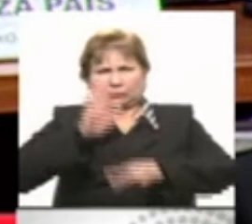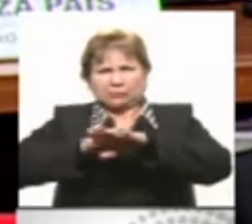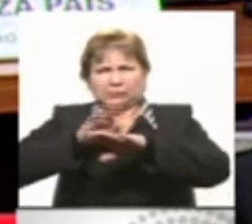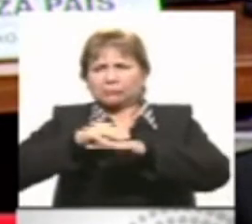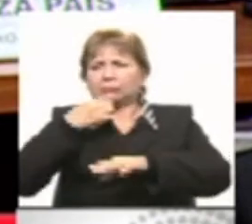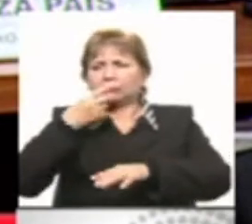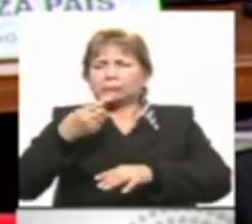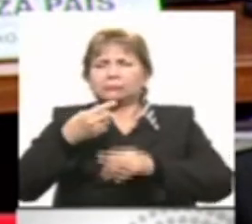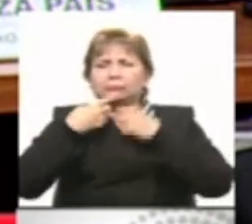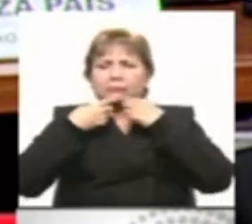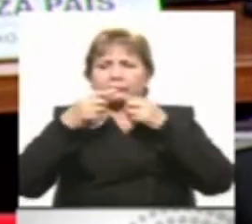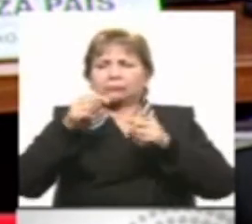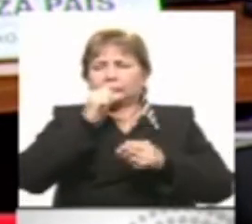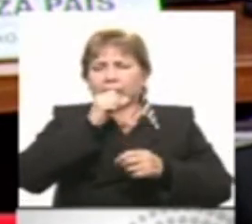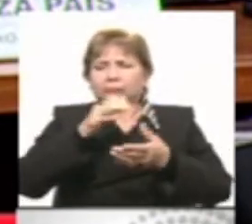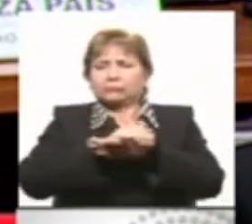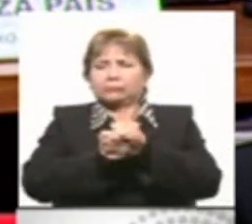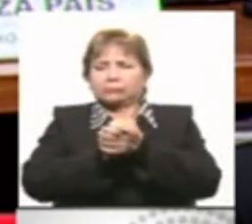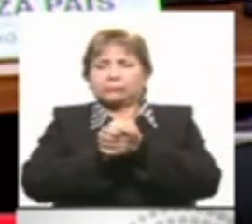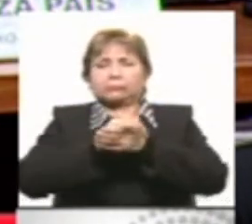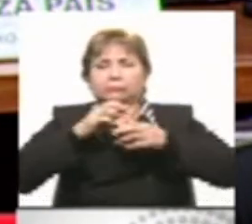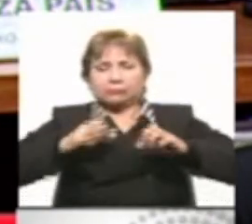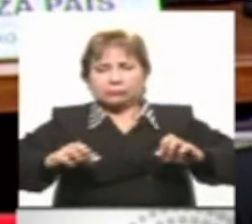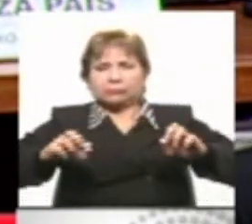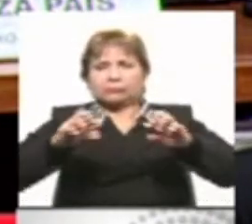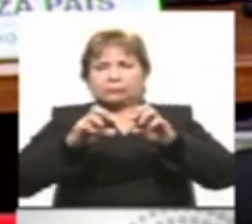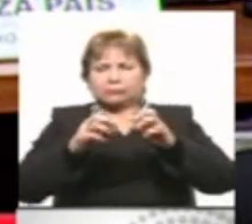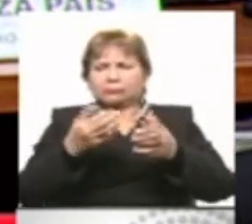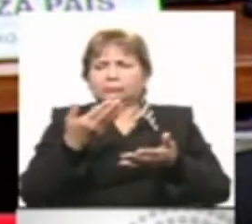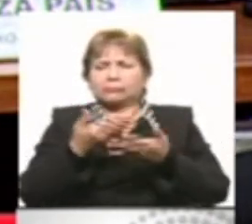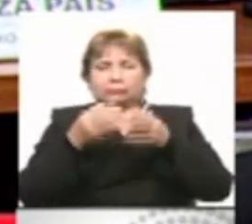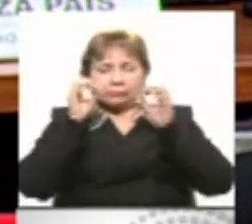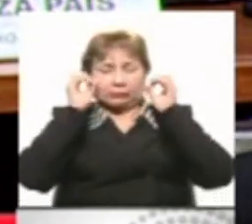amenazante y en las declaraciones de nuestros colegas parlamentarios.